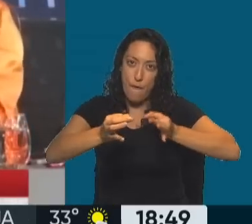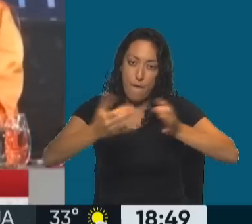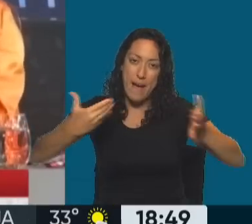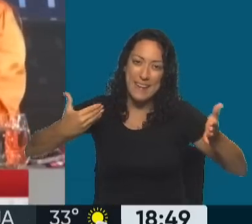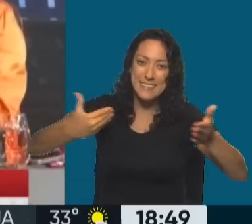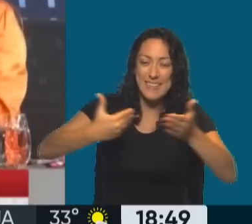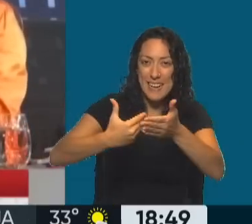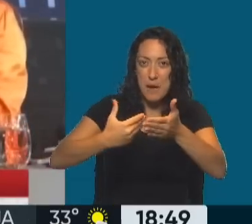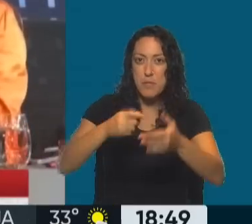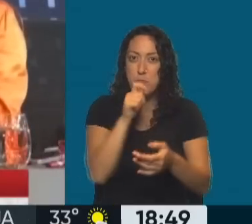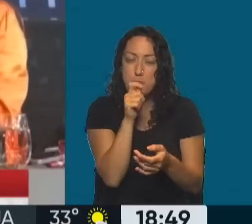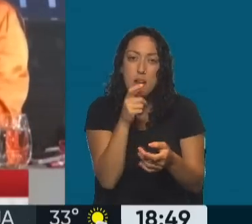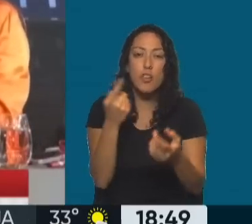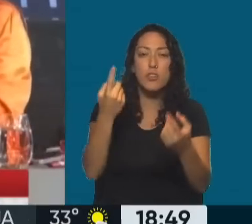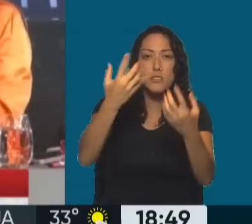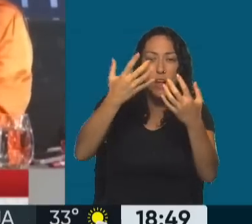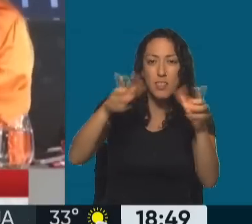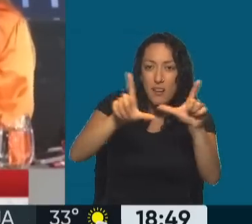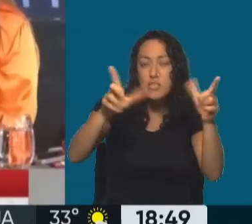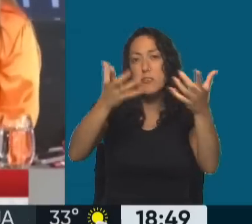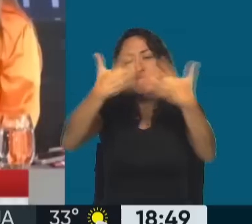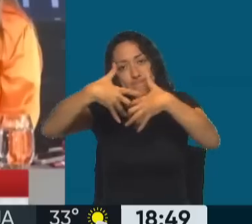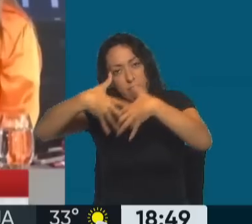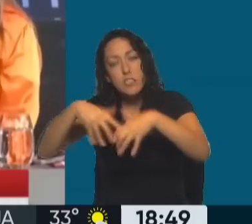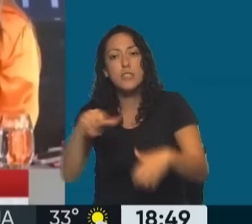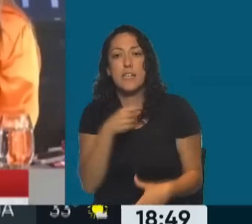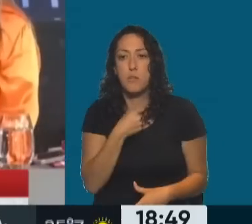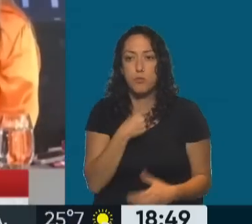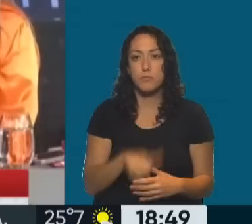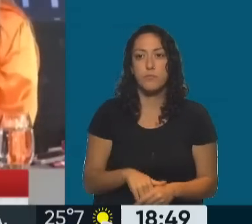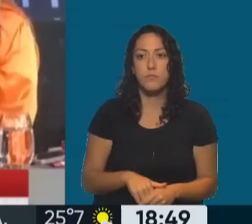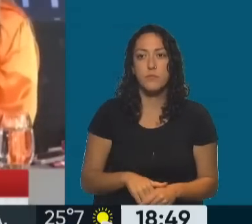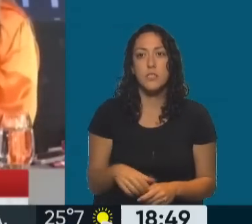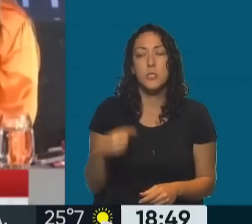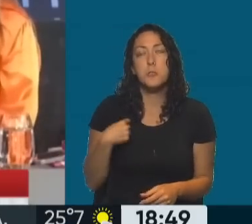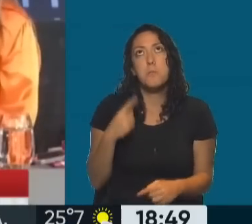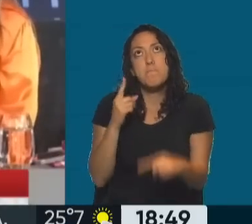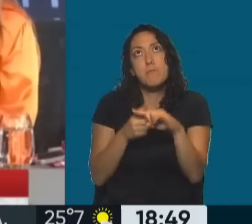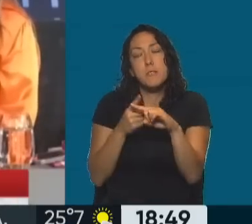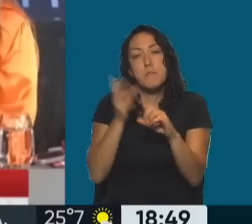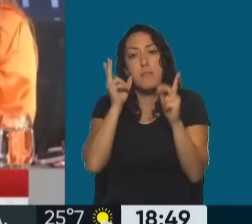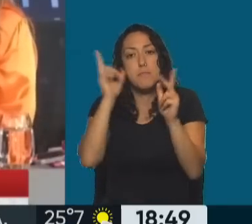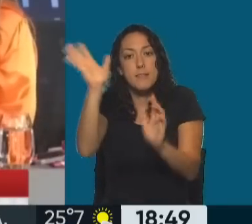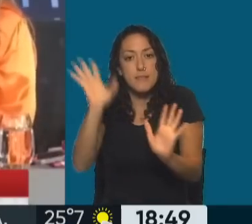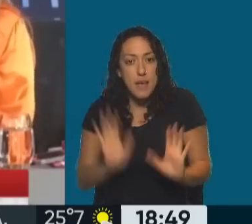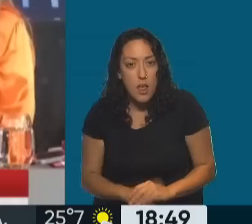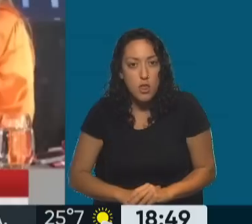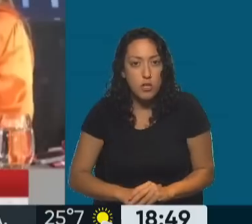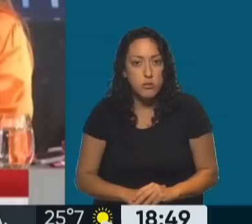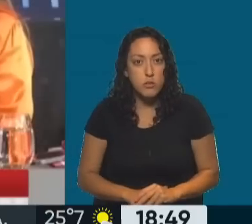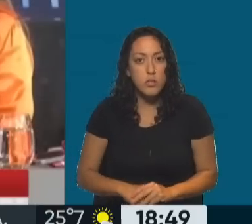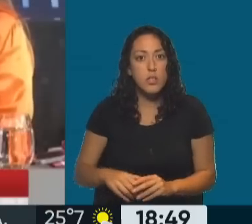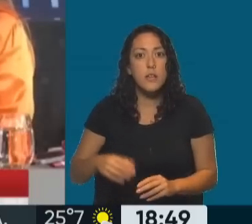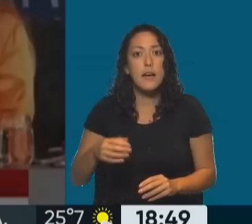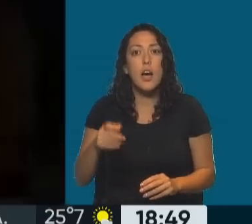de posiciones y de la reflexión. Ustedes dirán si soy demasiado optimista. ¿Cuántas veces intentaron el diálogo con